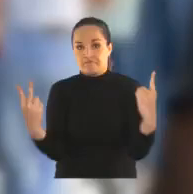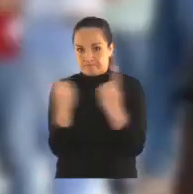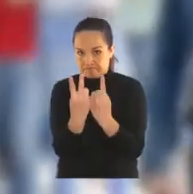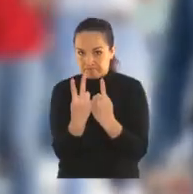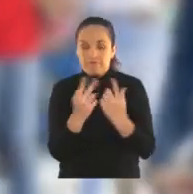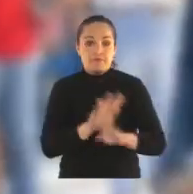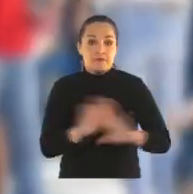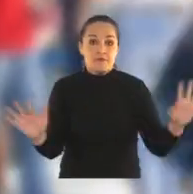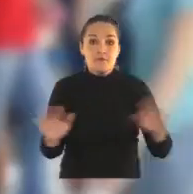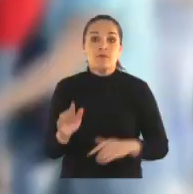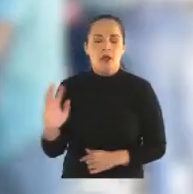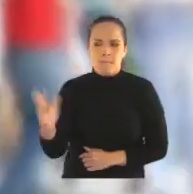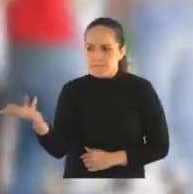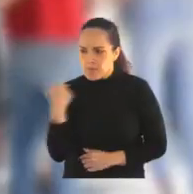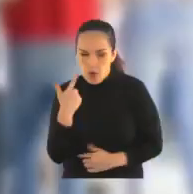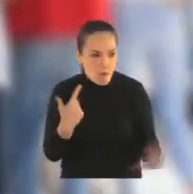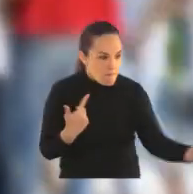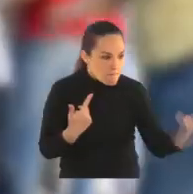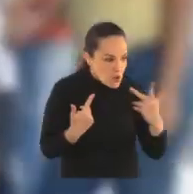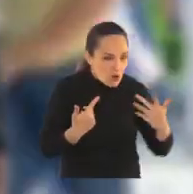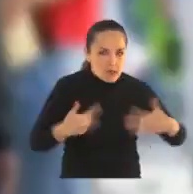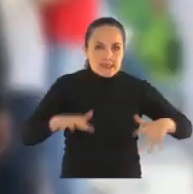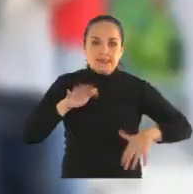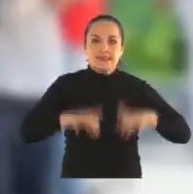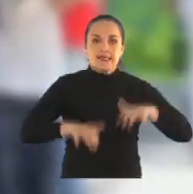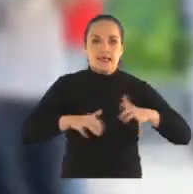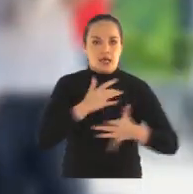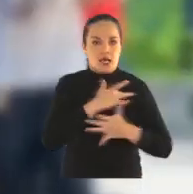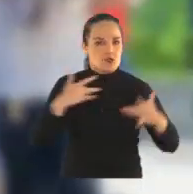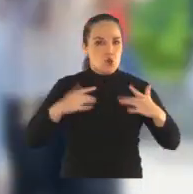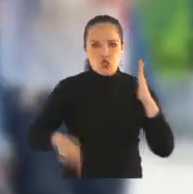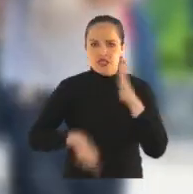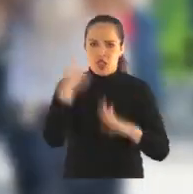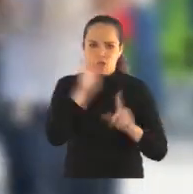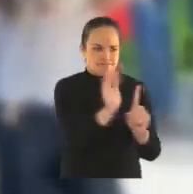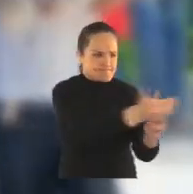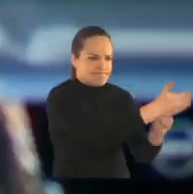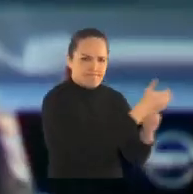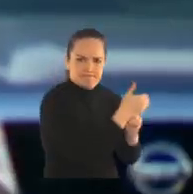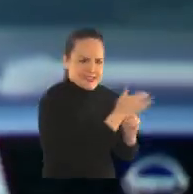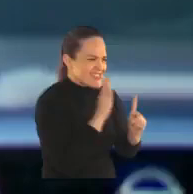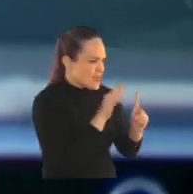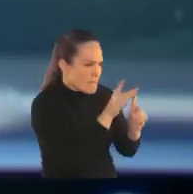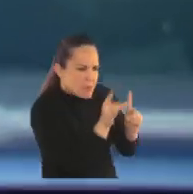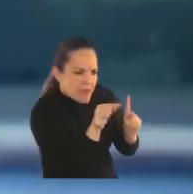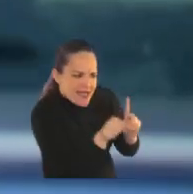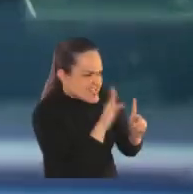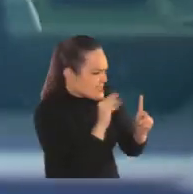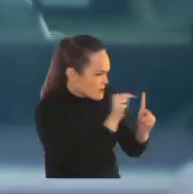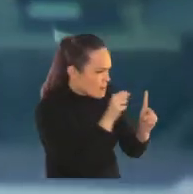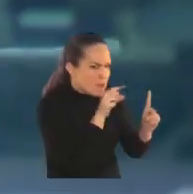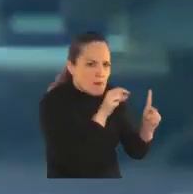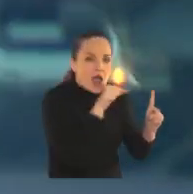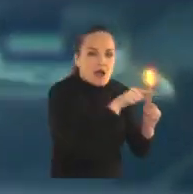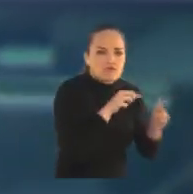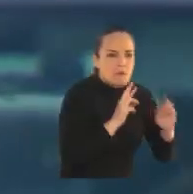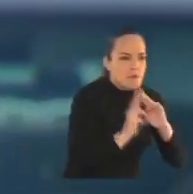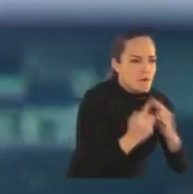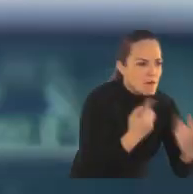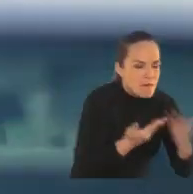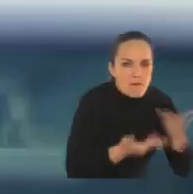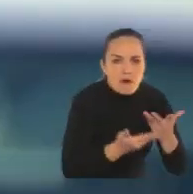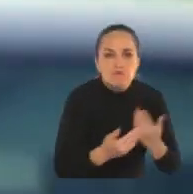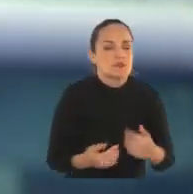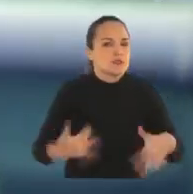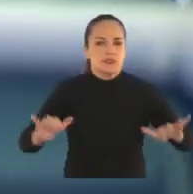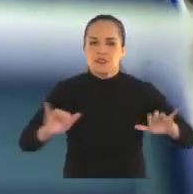conocimiento de estos reportes iniciaron de inmediato los cercos epidemiológicos correspondientes por fortuna estas tres personas